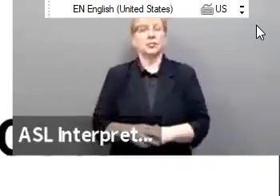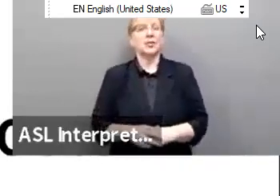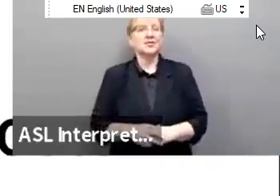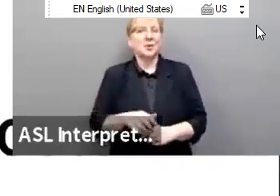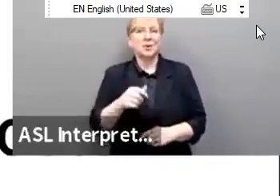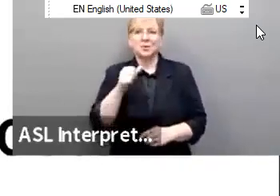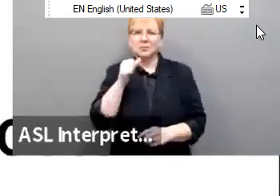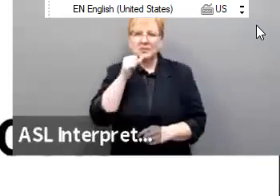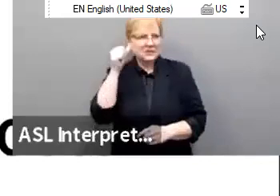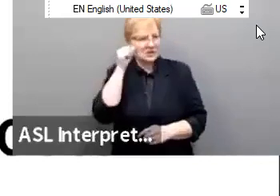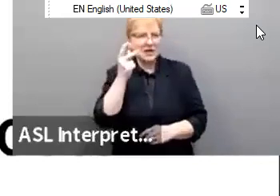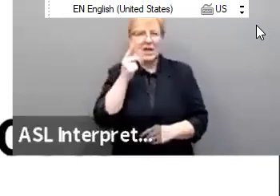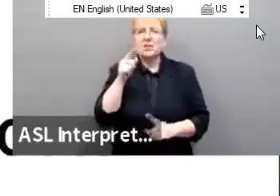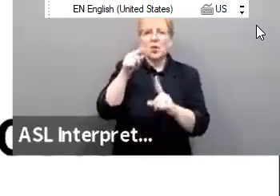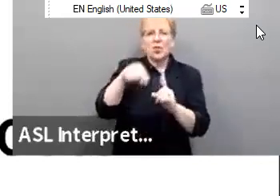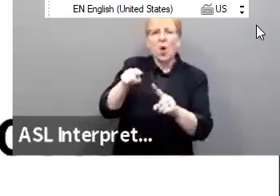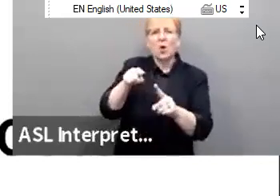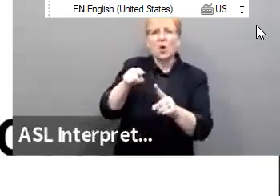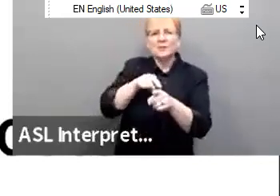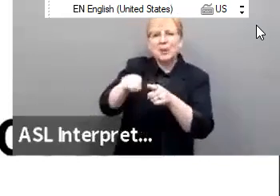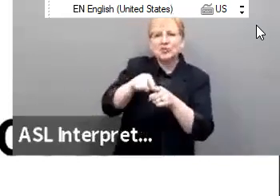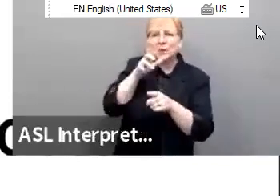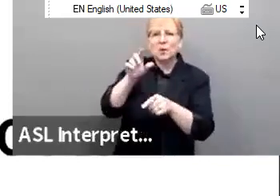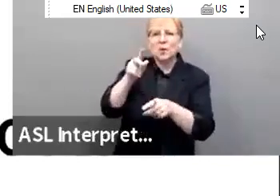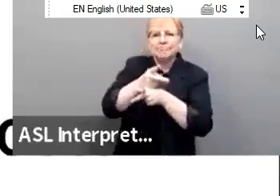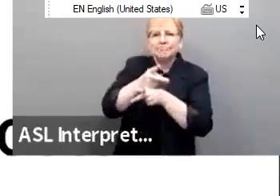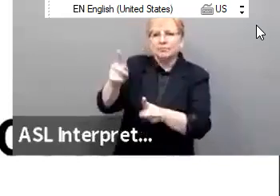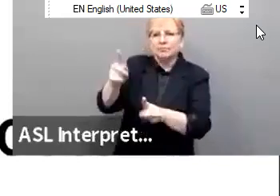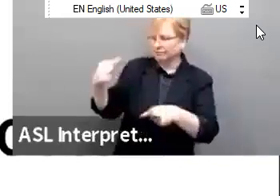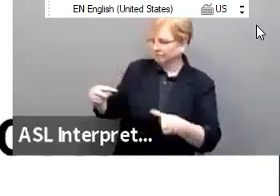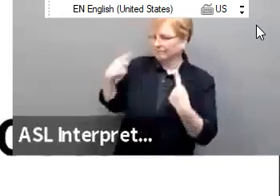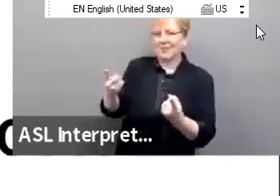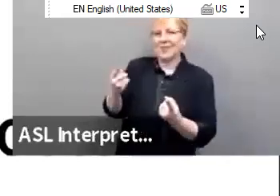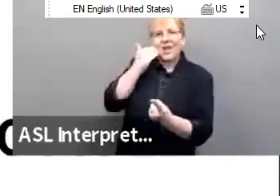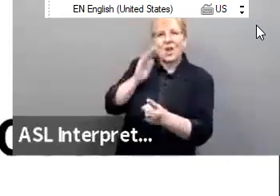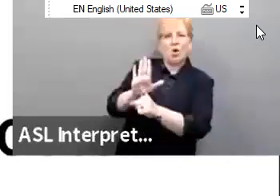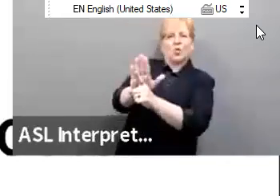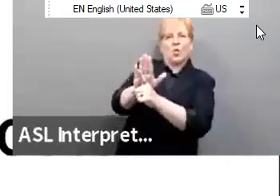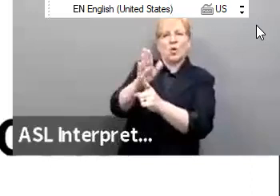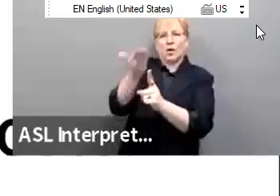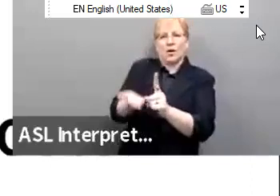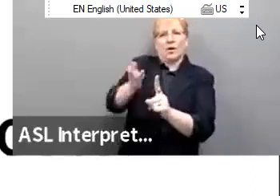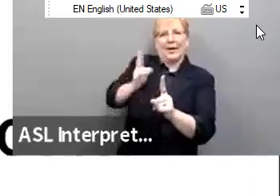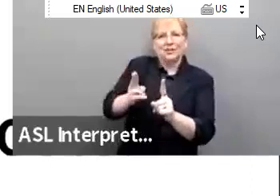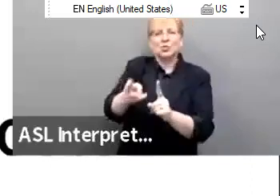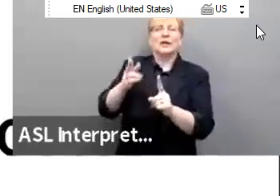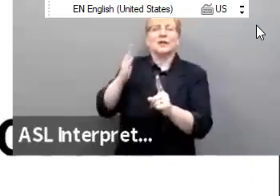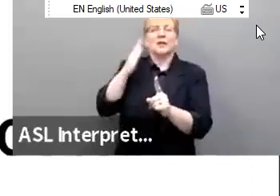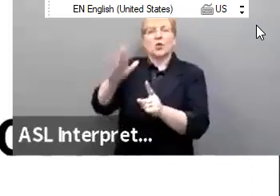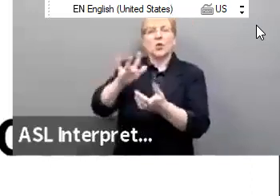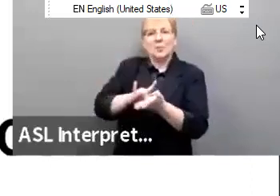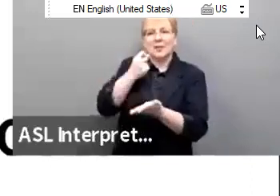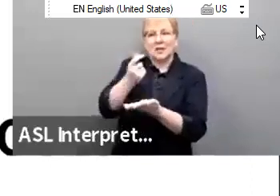su doctor de cabecera, su oncólogo, su reumatólogo, la persona que le esté tratando su